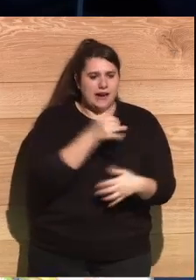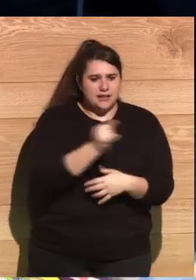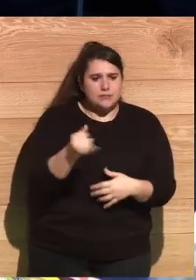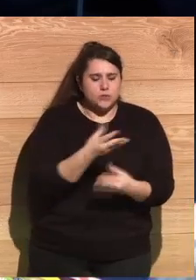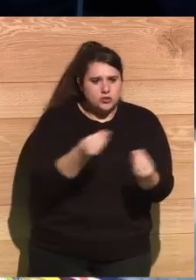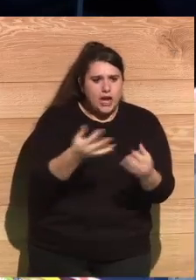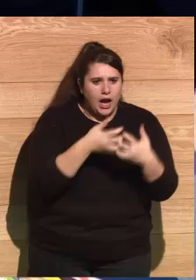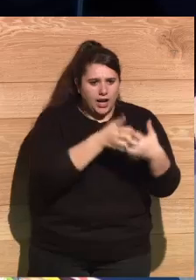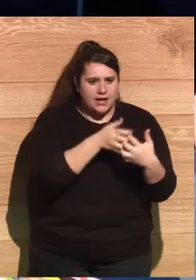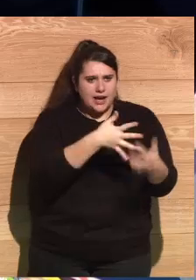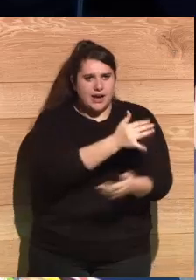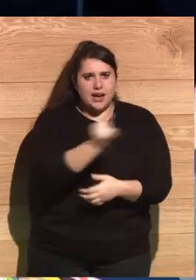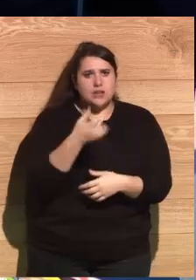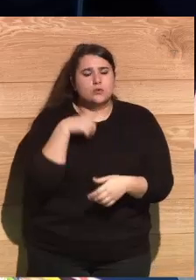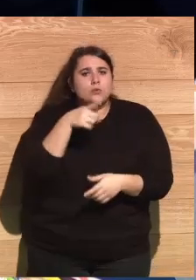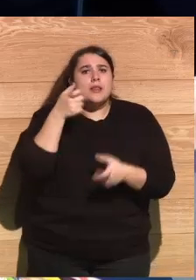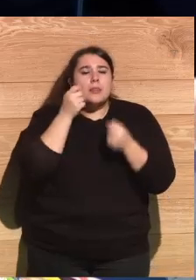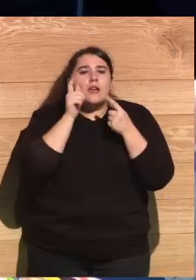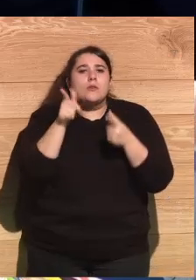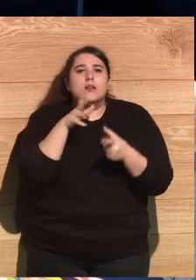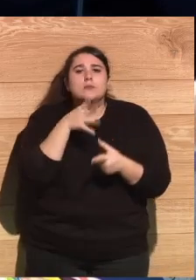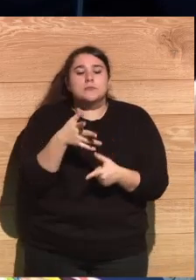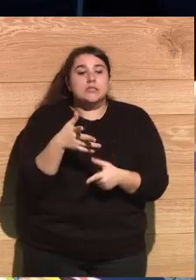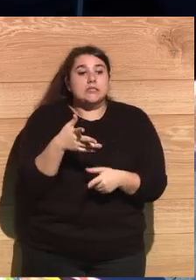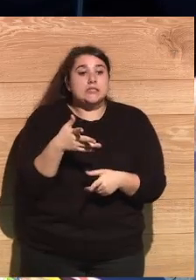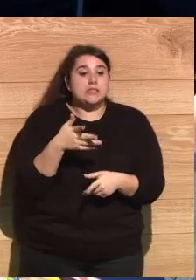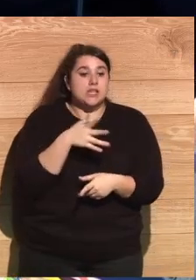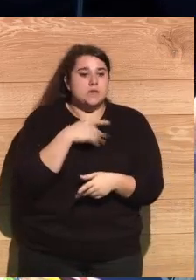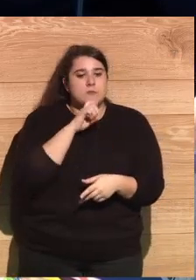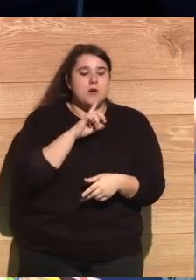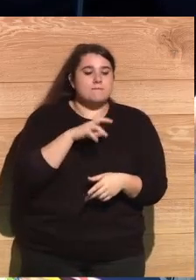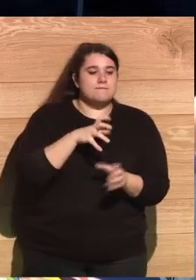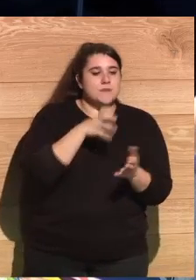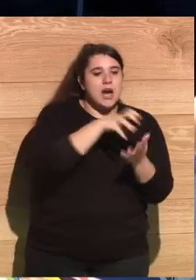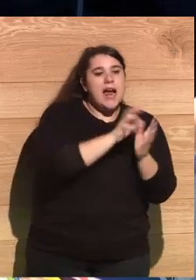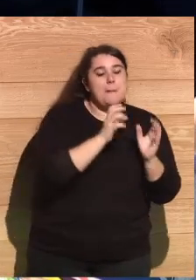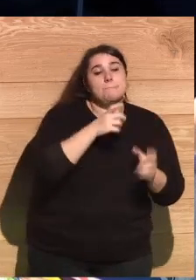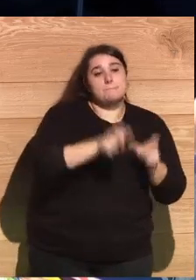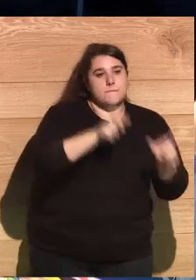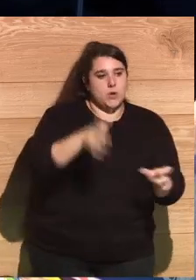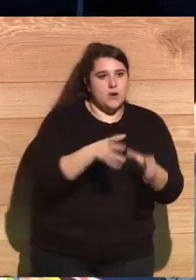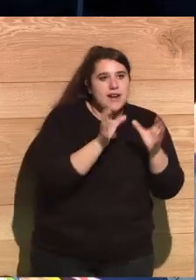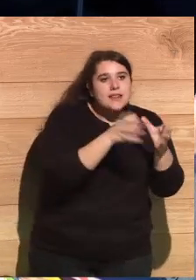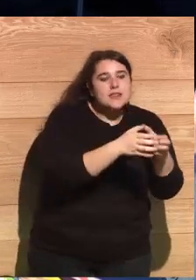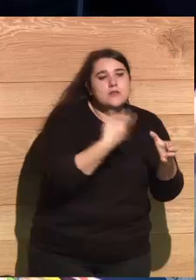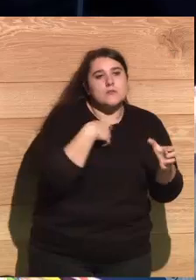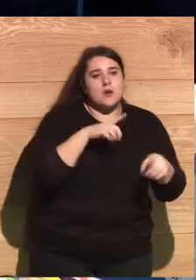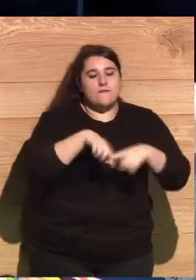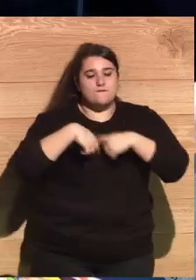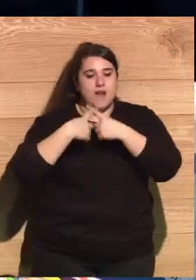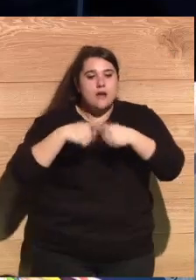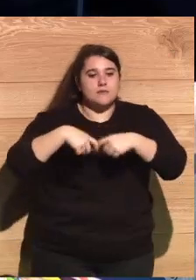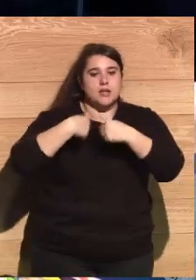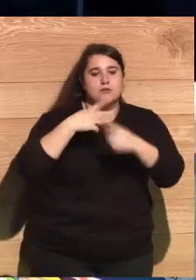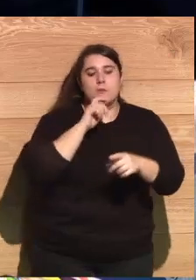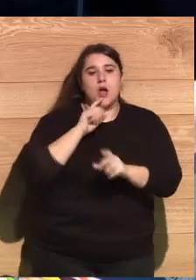guerras, y tú te das cuenta de esas guerras porque hay un sector de la población, que es un sector que de familia a familia ha pasado